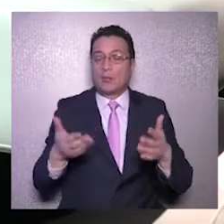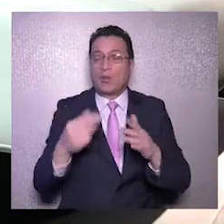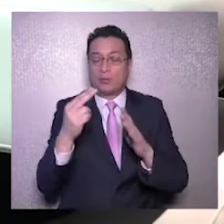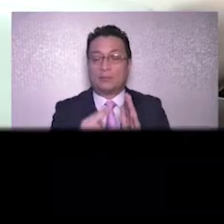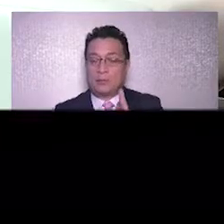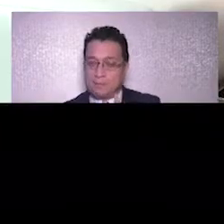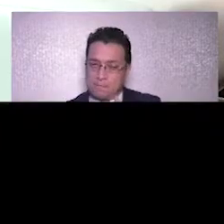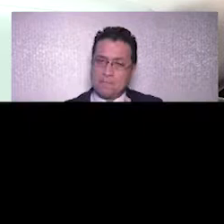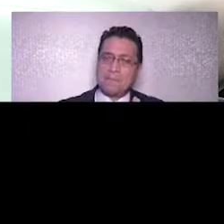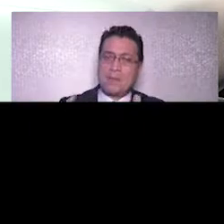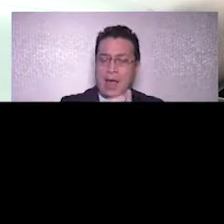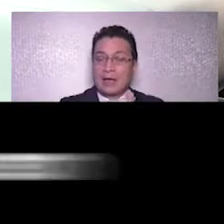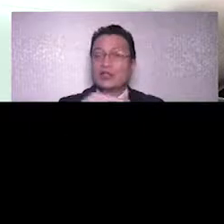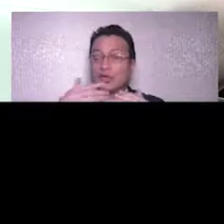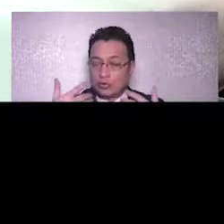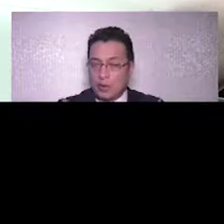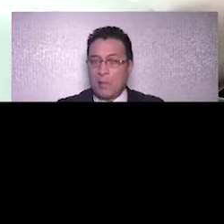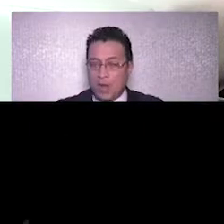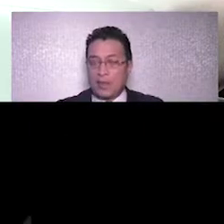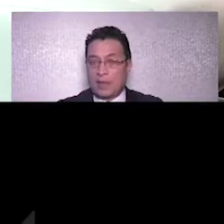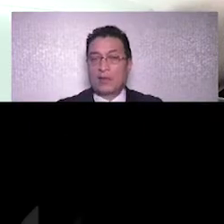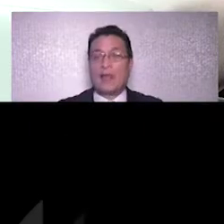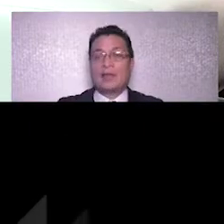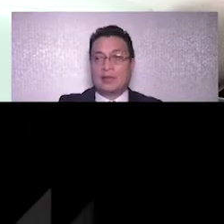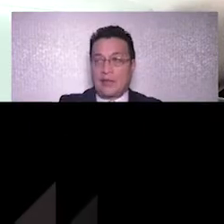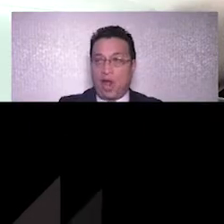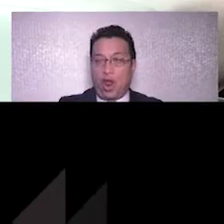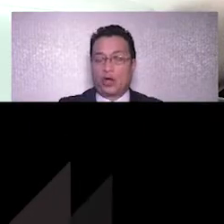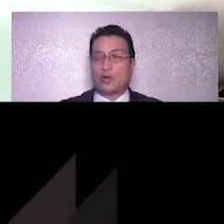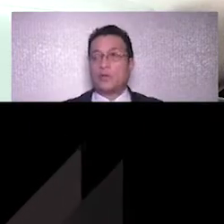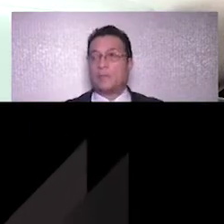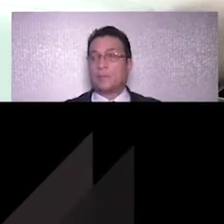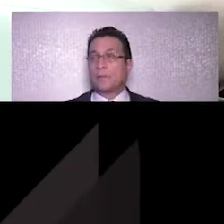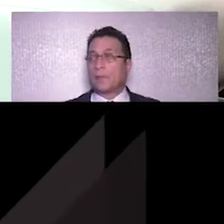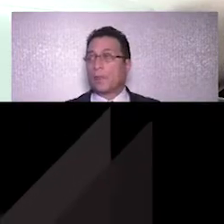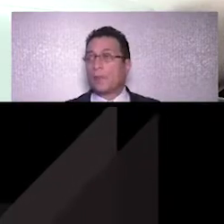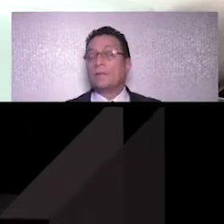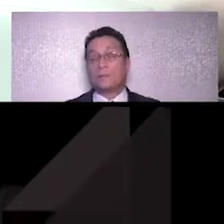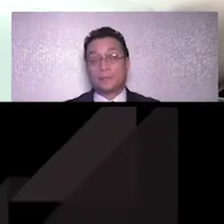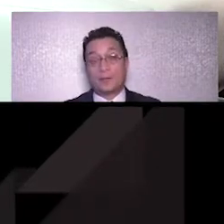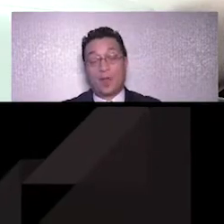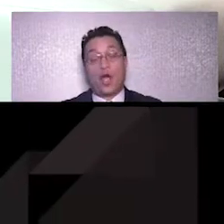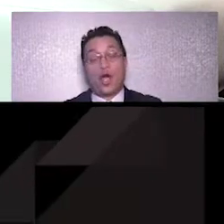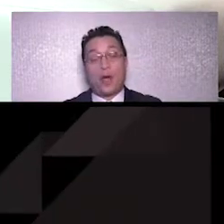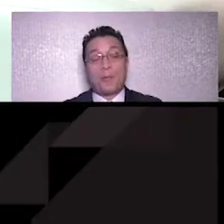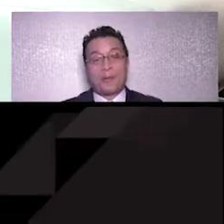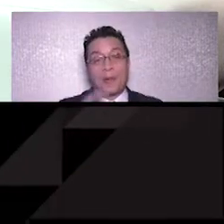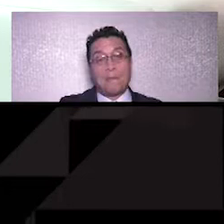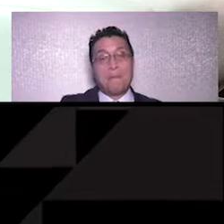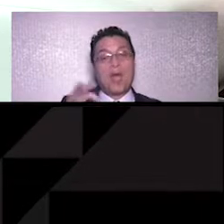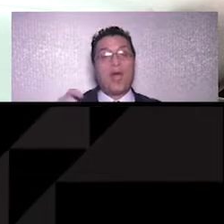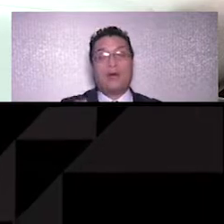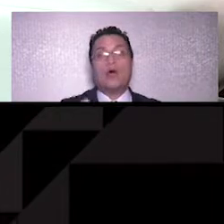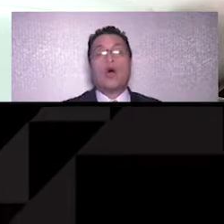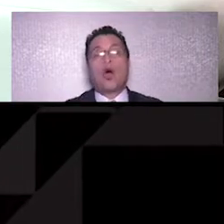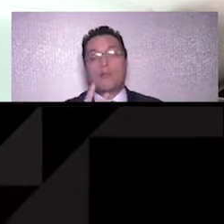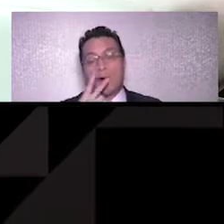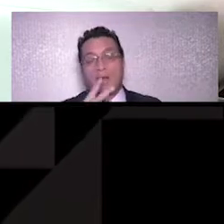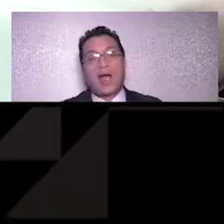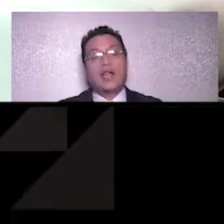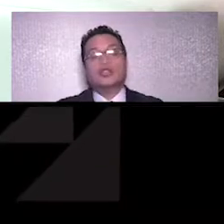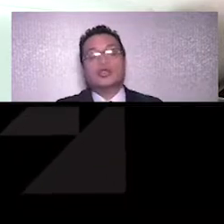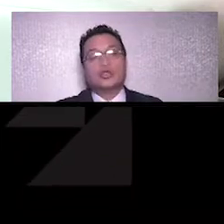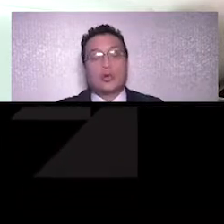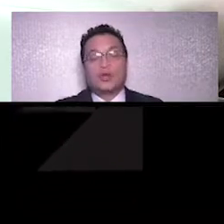tecnológico productivo del Estado chileno. Muchas gracias. Doctor Ipinza, en el comando de Marco Enrique Minami, ¿cómo ve la situación y